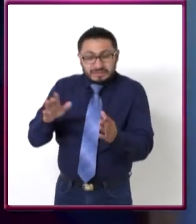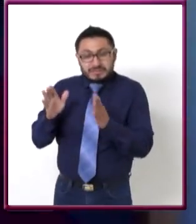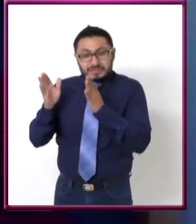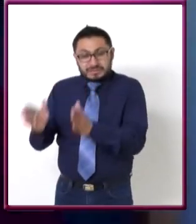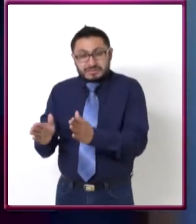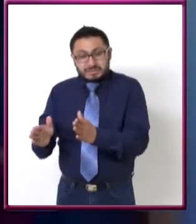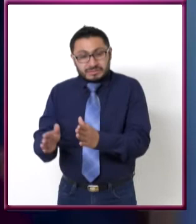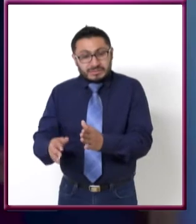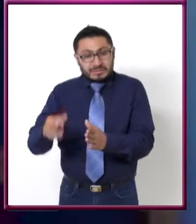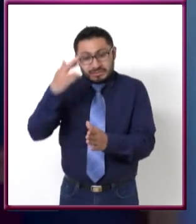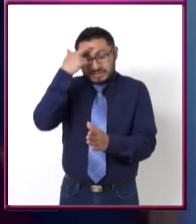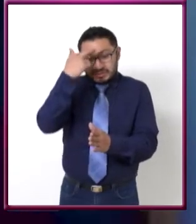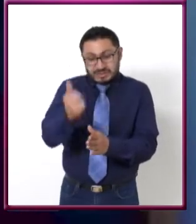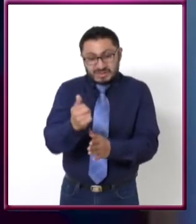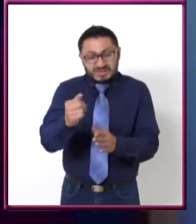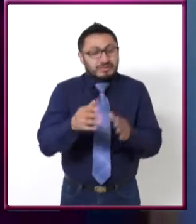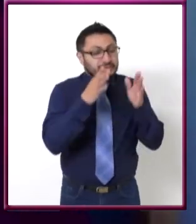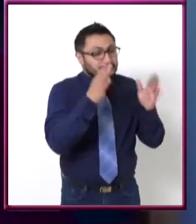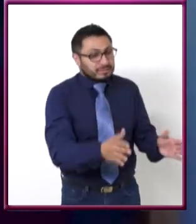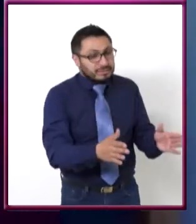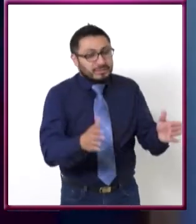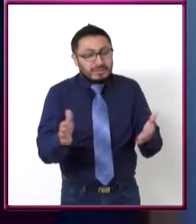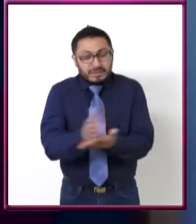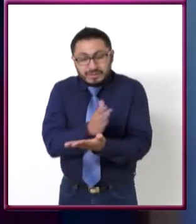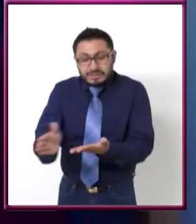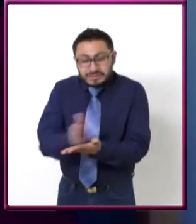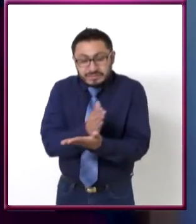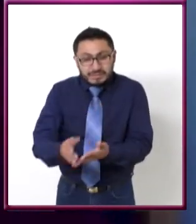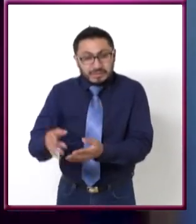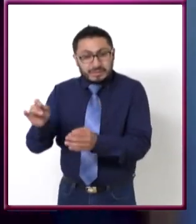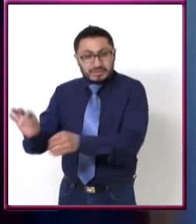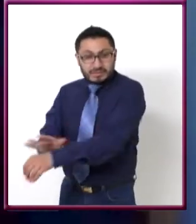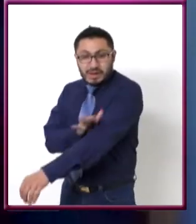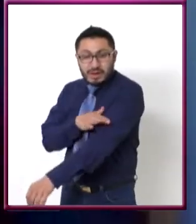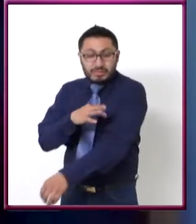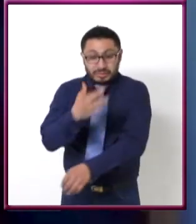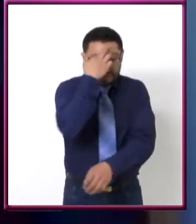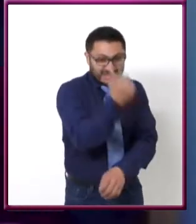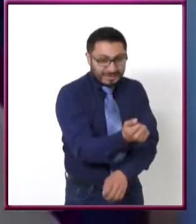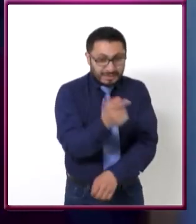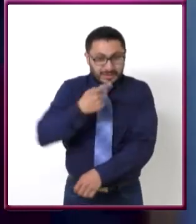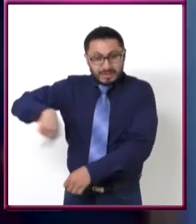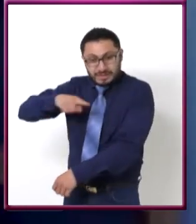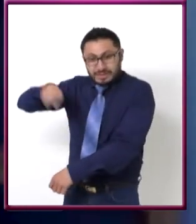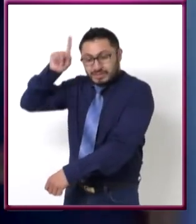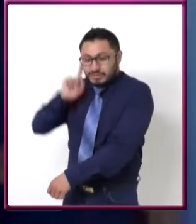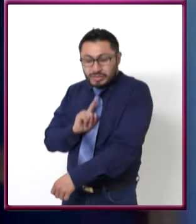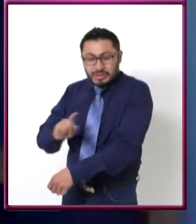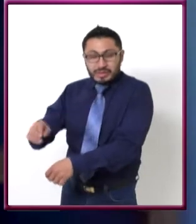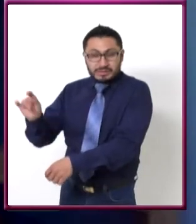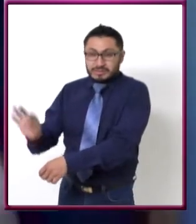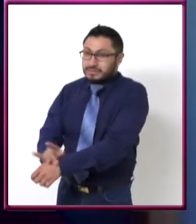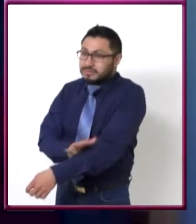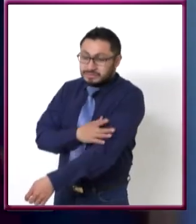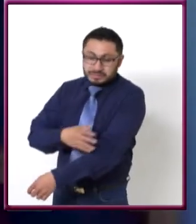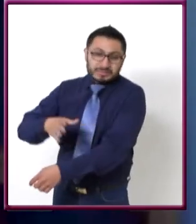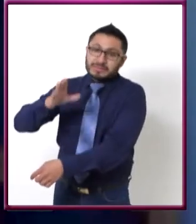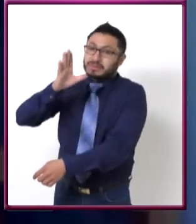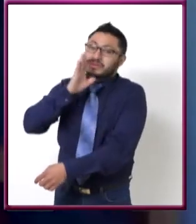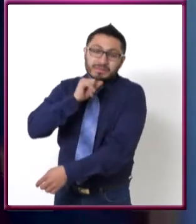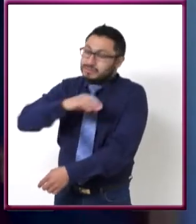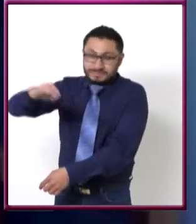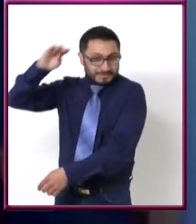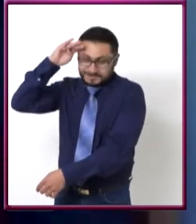lado y la capacidad racional por otro, y que como nosotros somos emocionales, entonces no